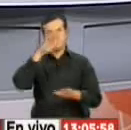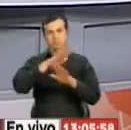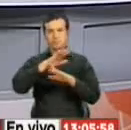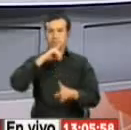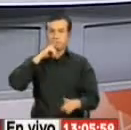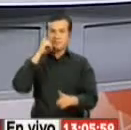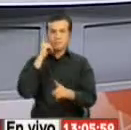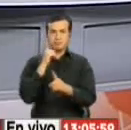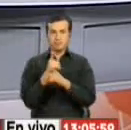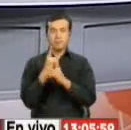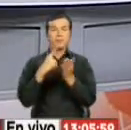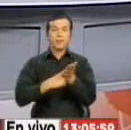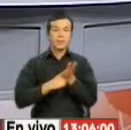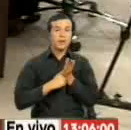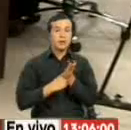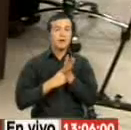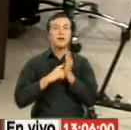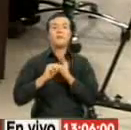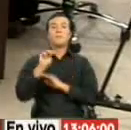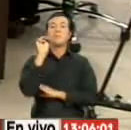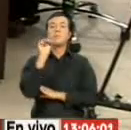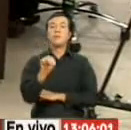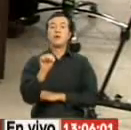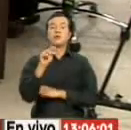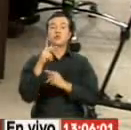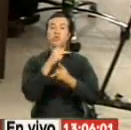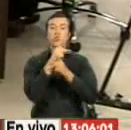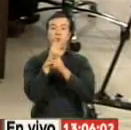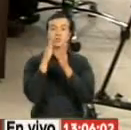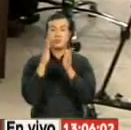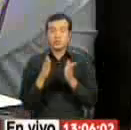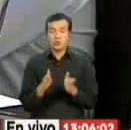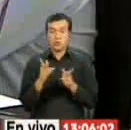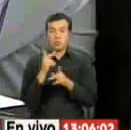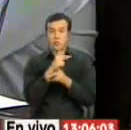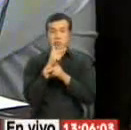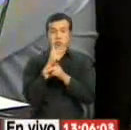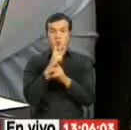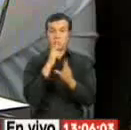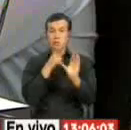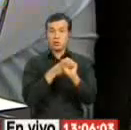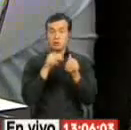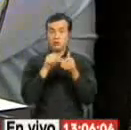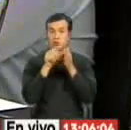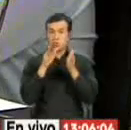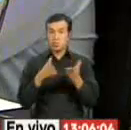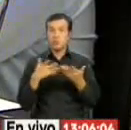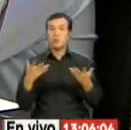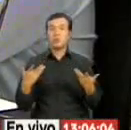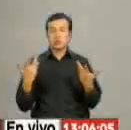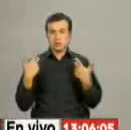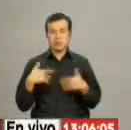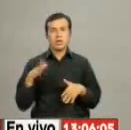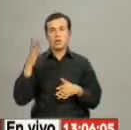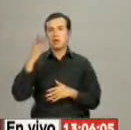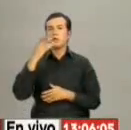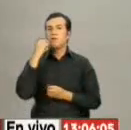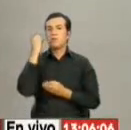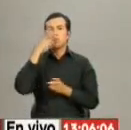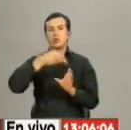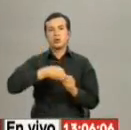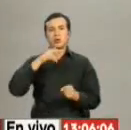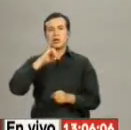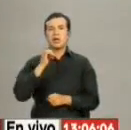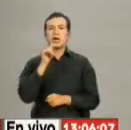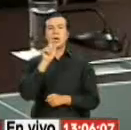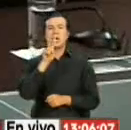efecto durante la sesión plenaria de este martes los consejeros del consejo de participación ciudadana conocieron la renuncia de su compañero